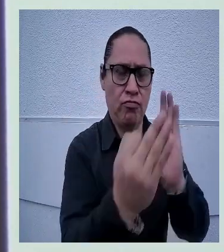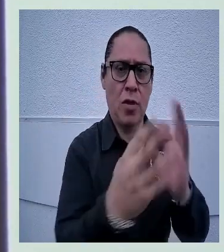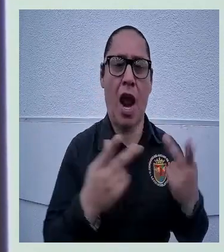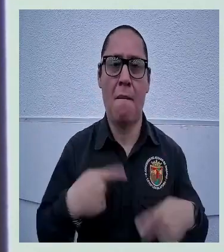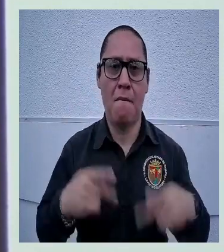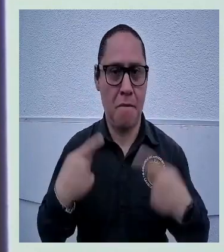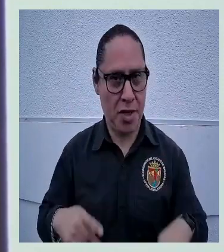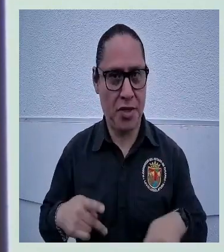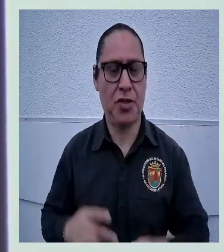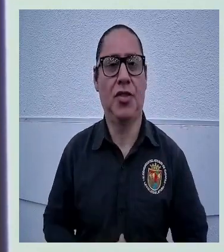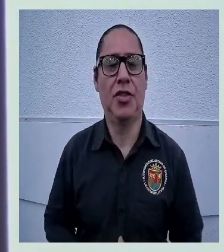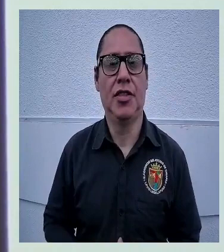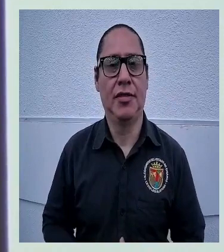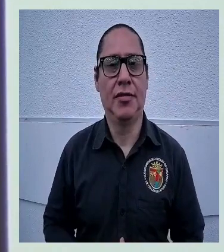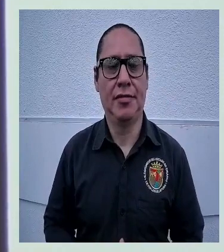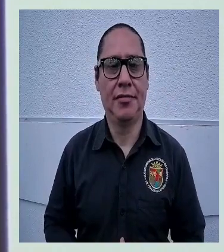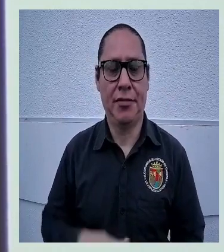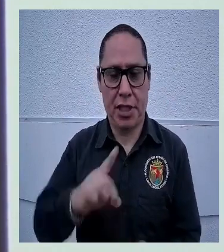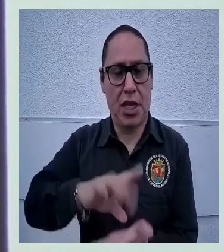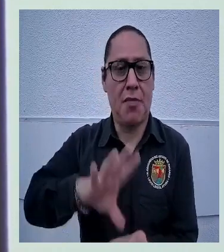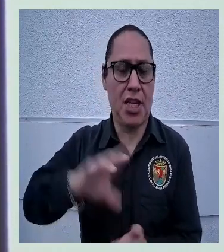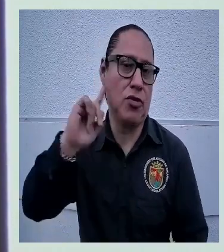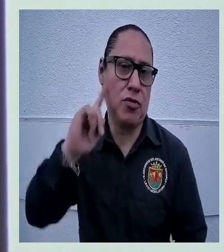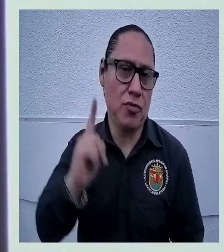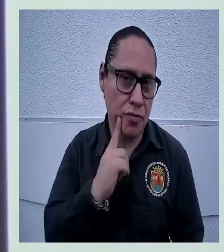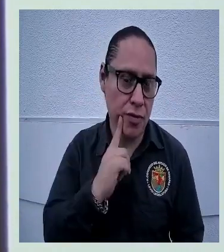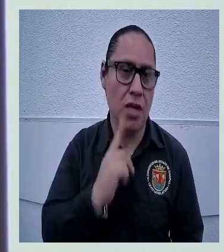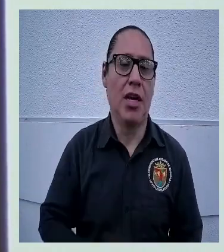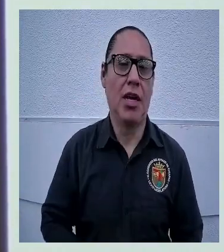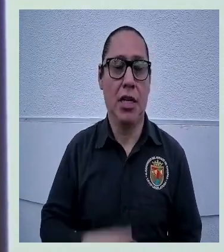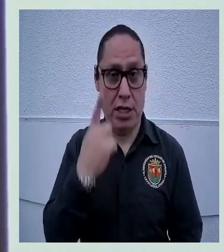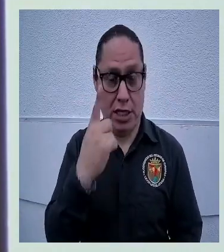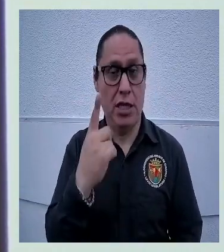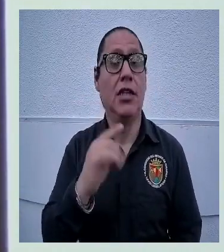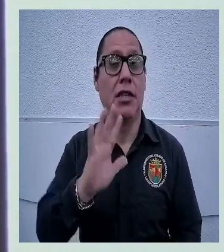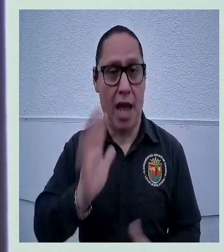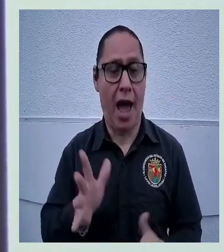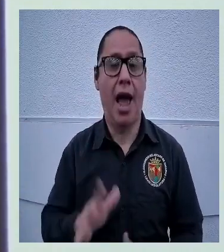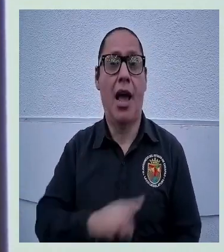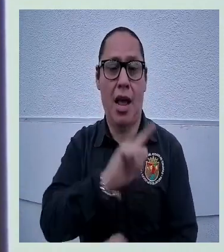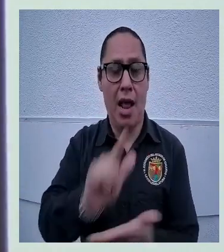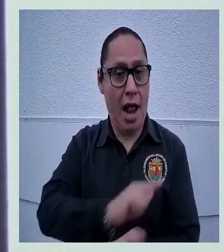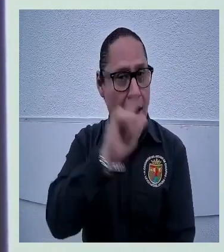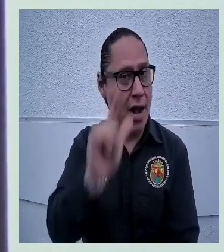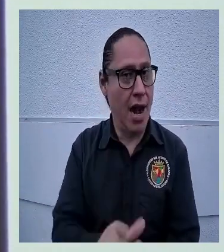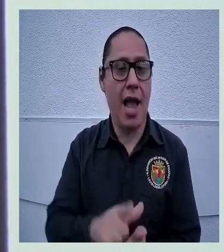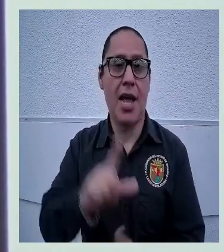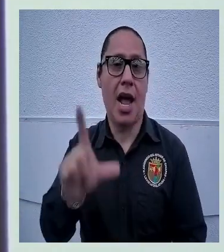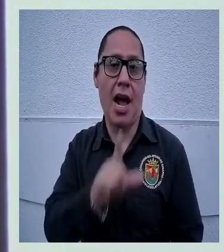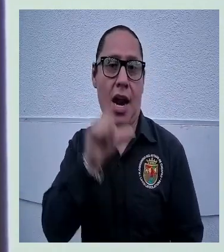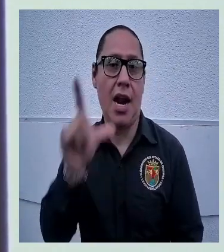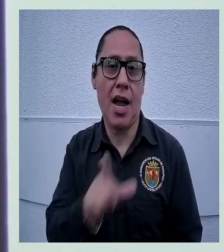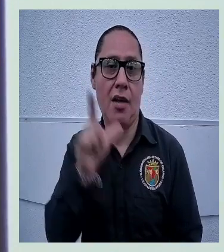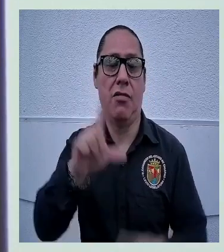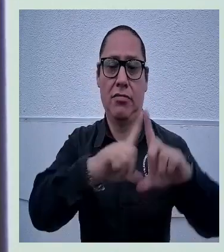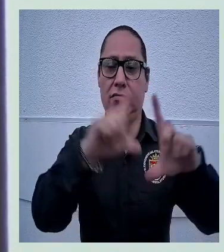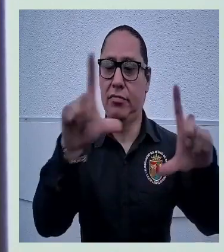personas y es de hecho una lengua nacional reconocida oficialmente